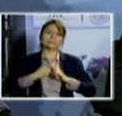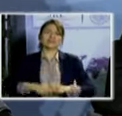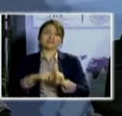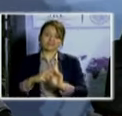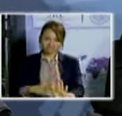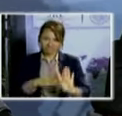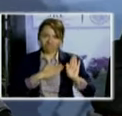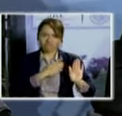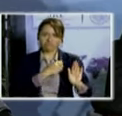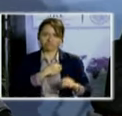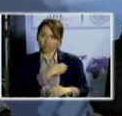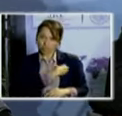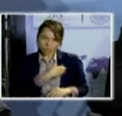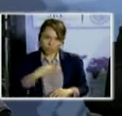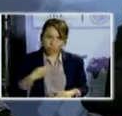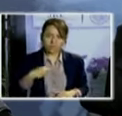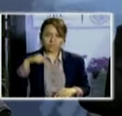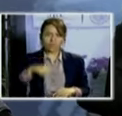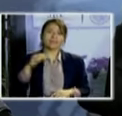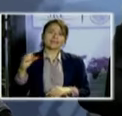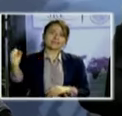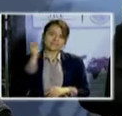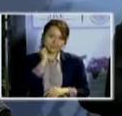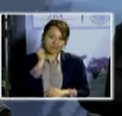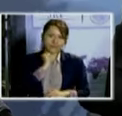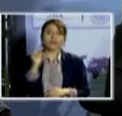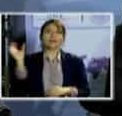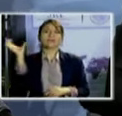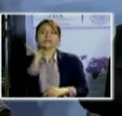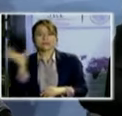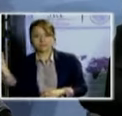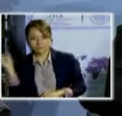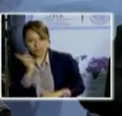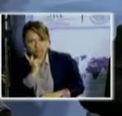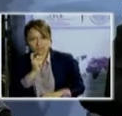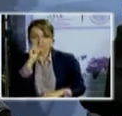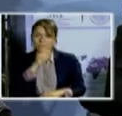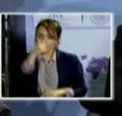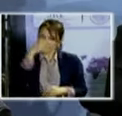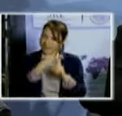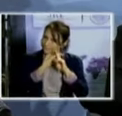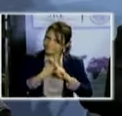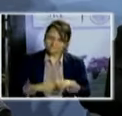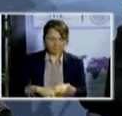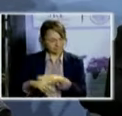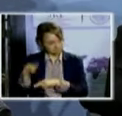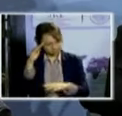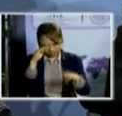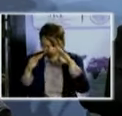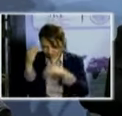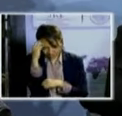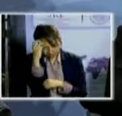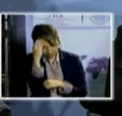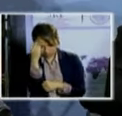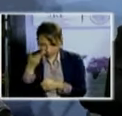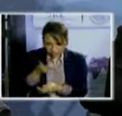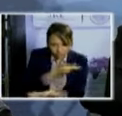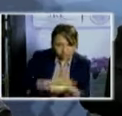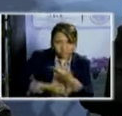del Senado y de la Cámara de Diputados una serie de reflexiones con las comisiones pertinentes y con